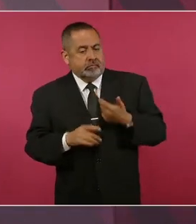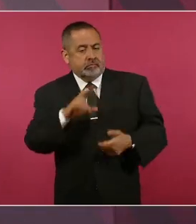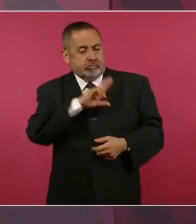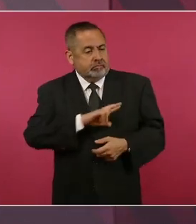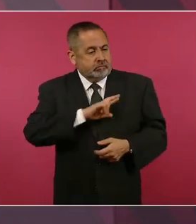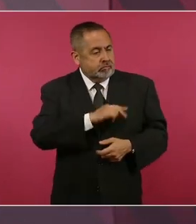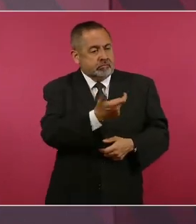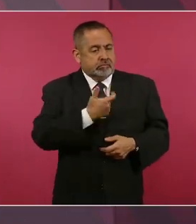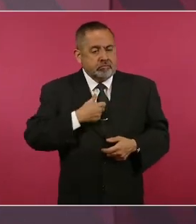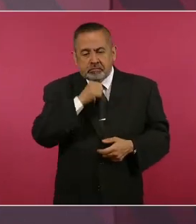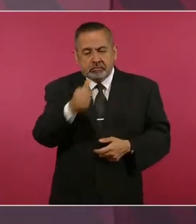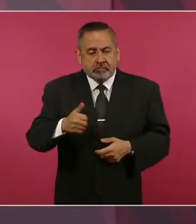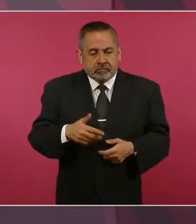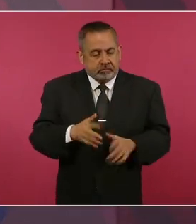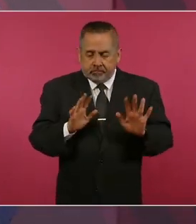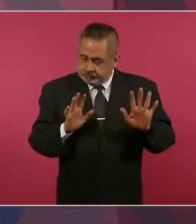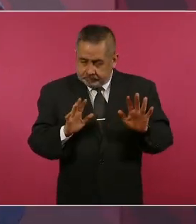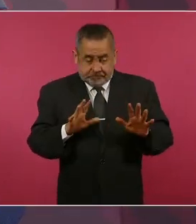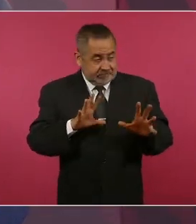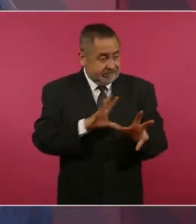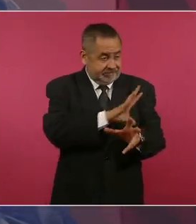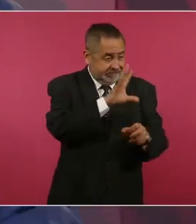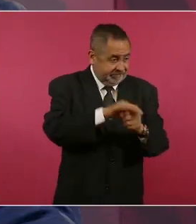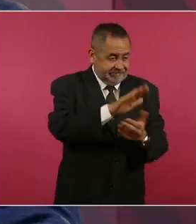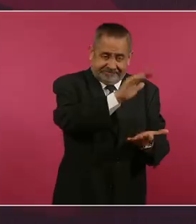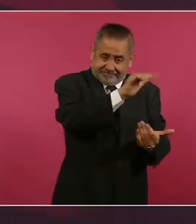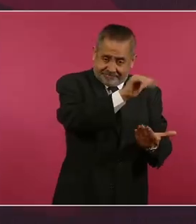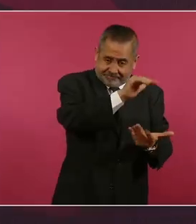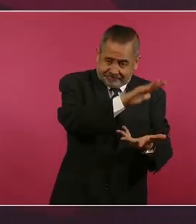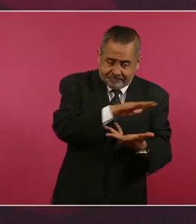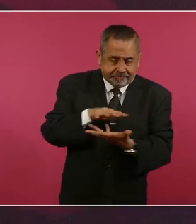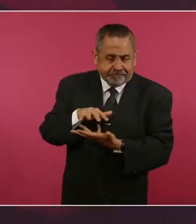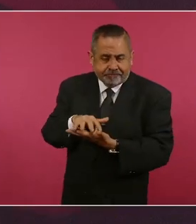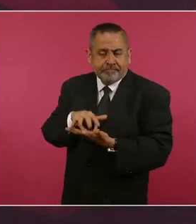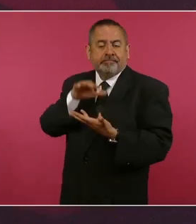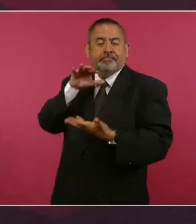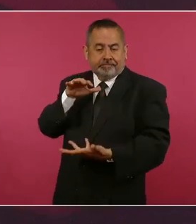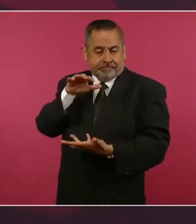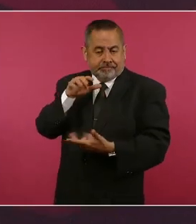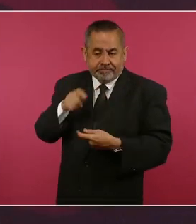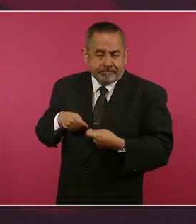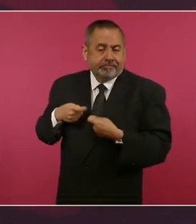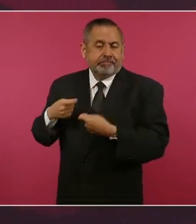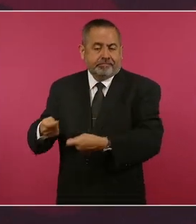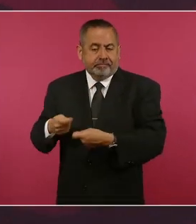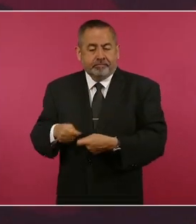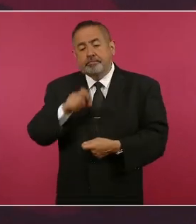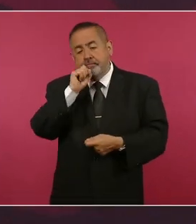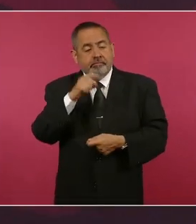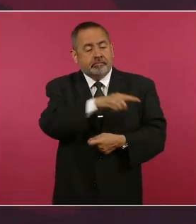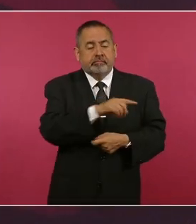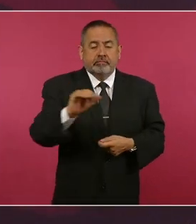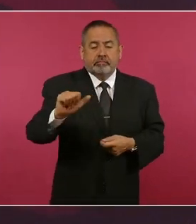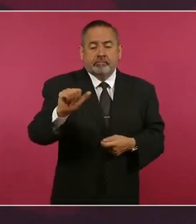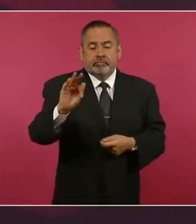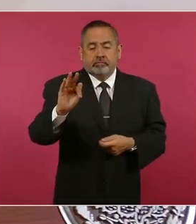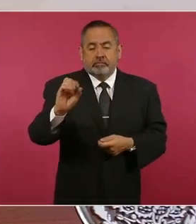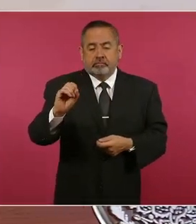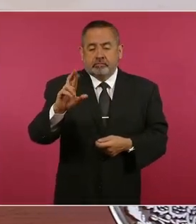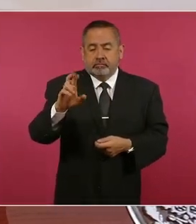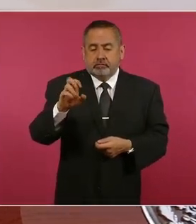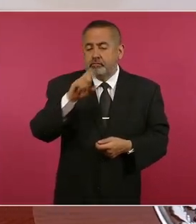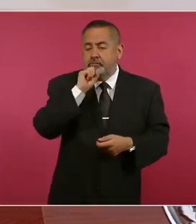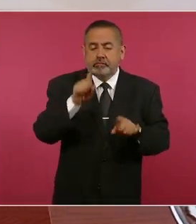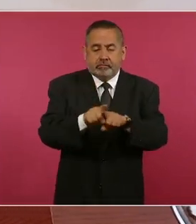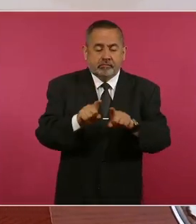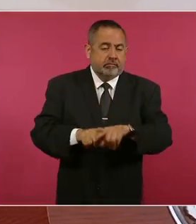contraprestación, todo eso va a ese fondo. Pero también hay algo que tiene que ver con las Afores.